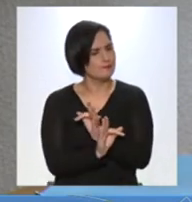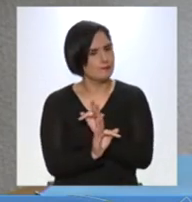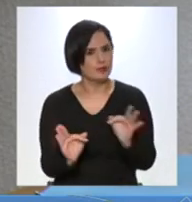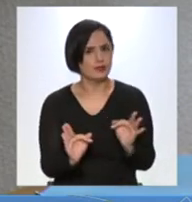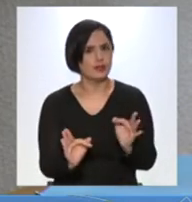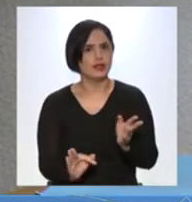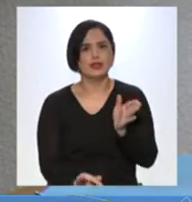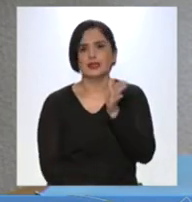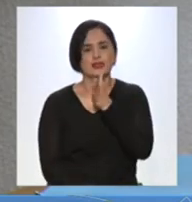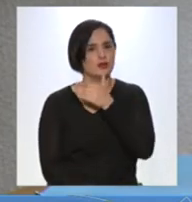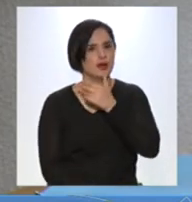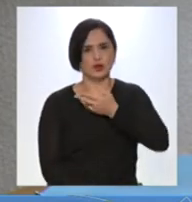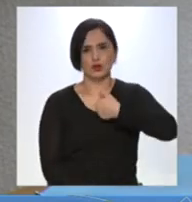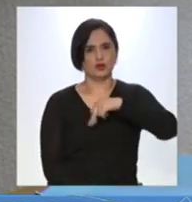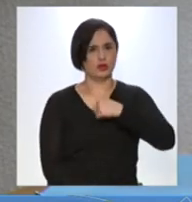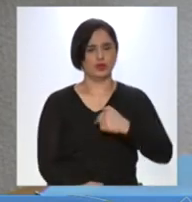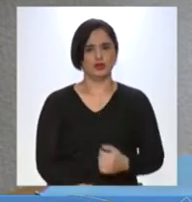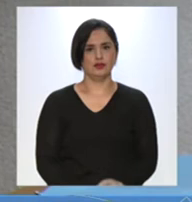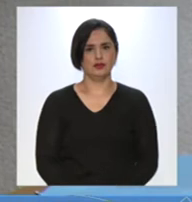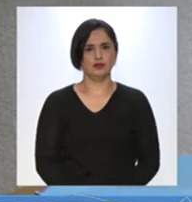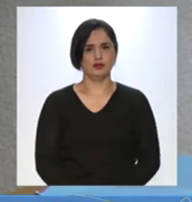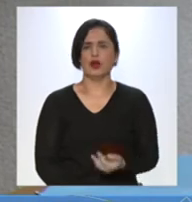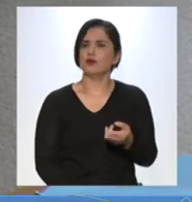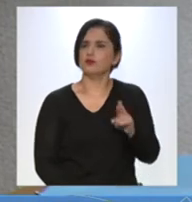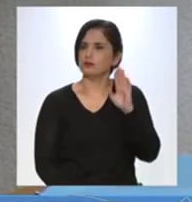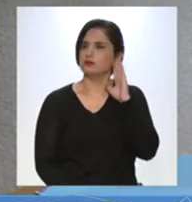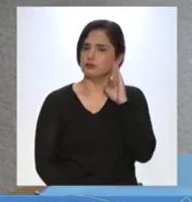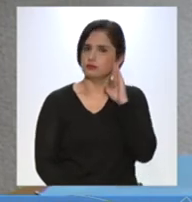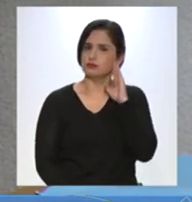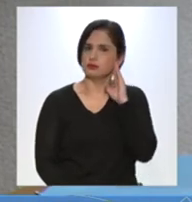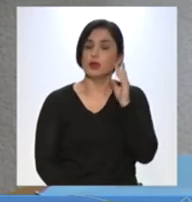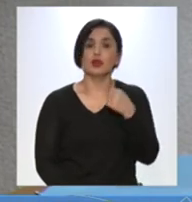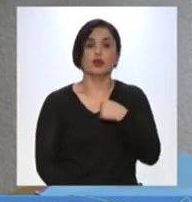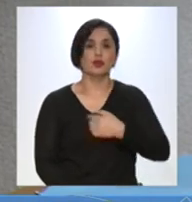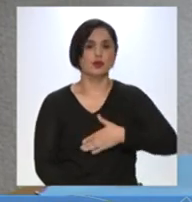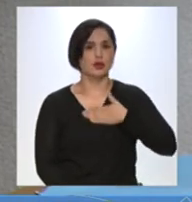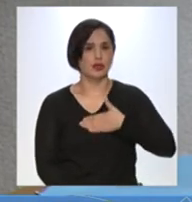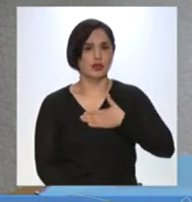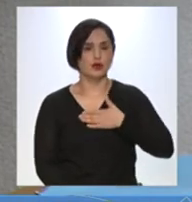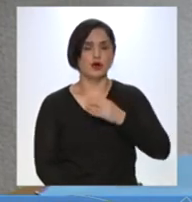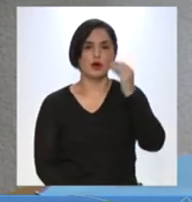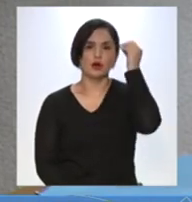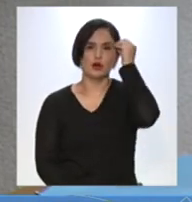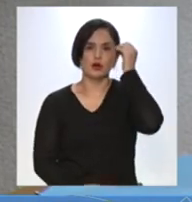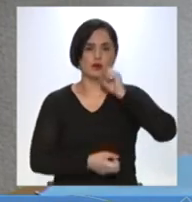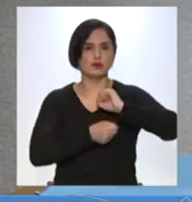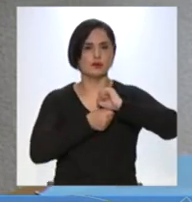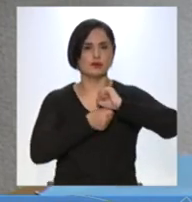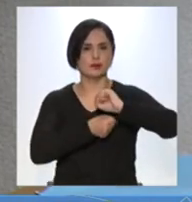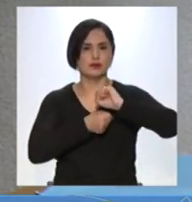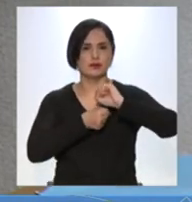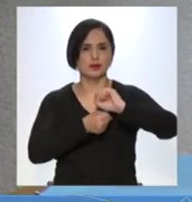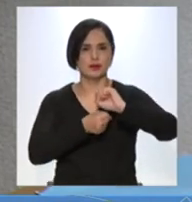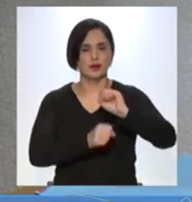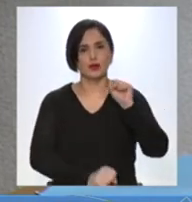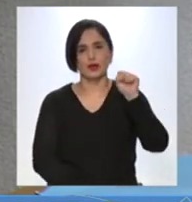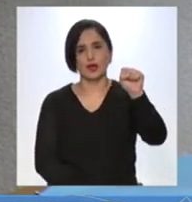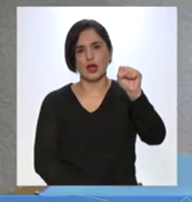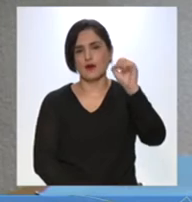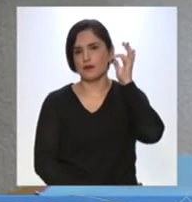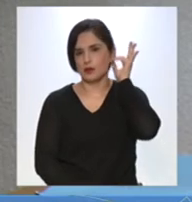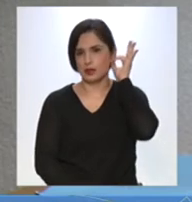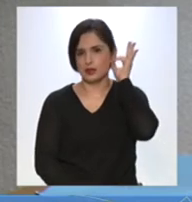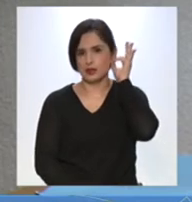sin nosotras. ¿Cuántas veces lo hemos escuchado? Yo quiero recordar el movimiento feminista, pero quiero